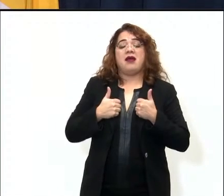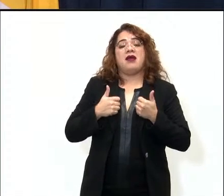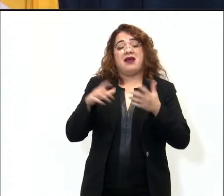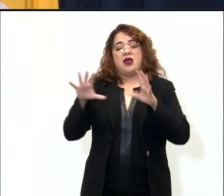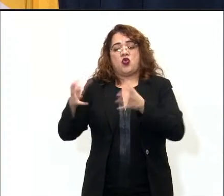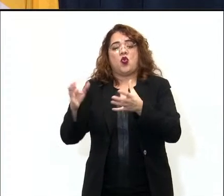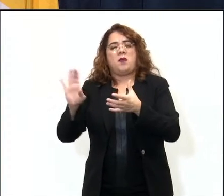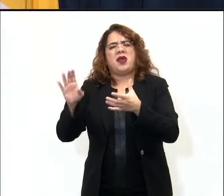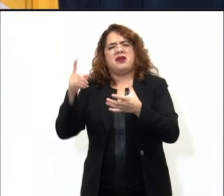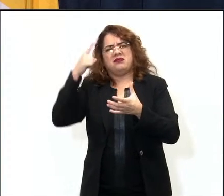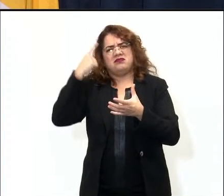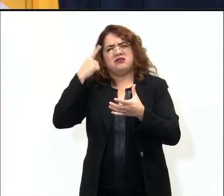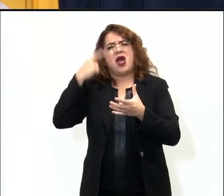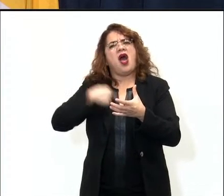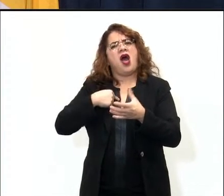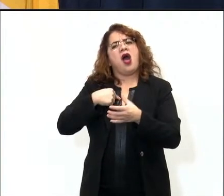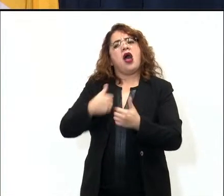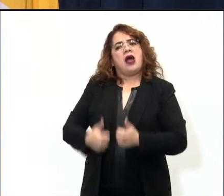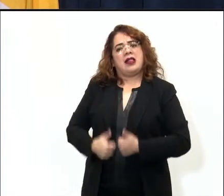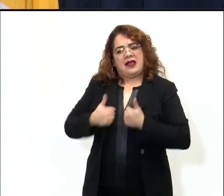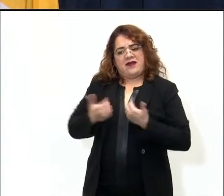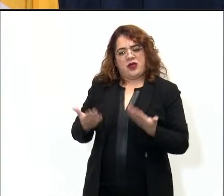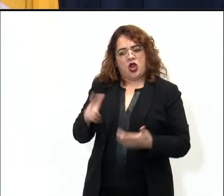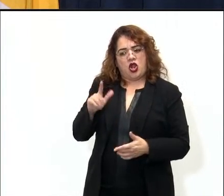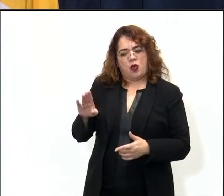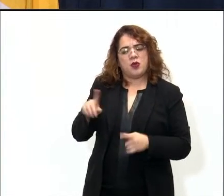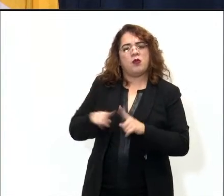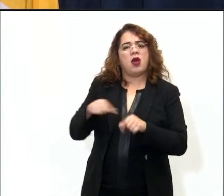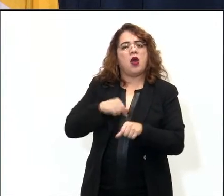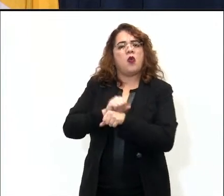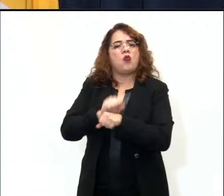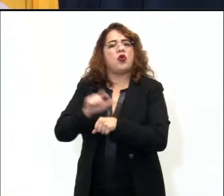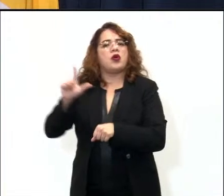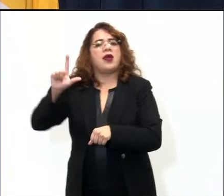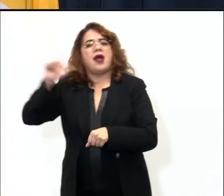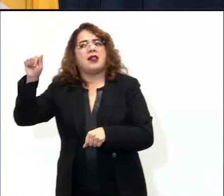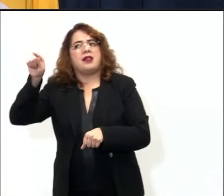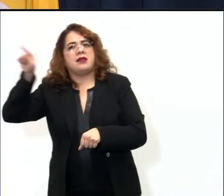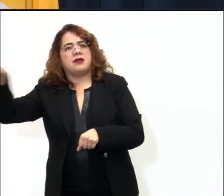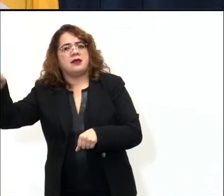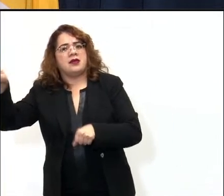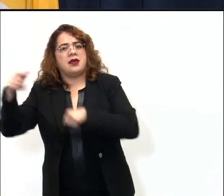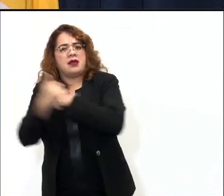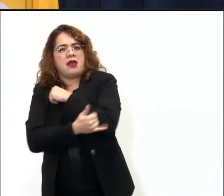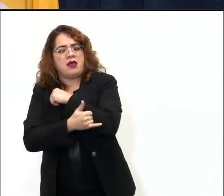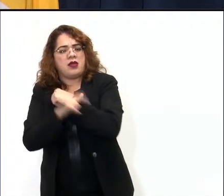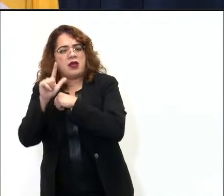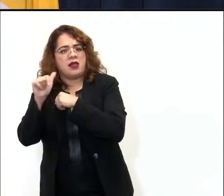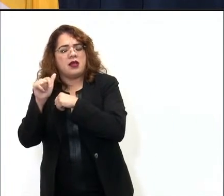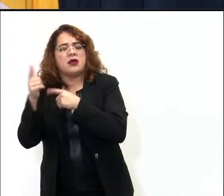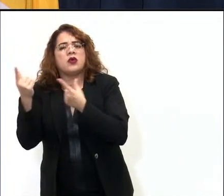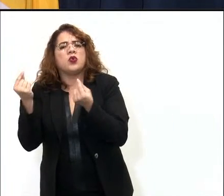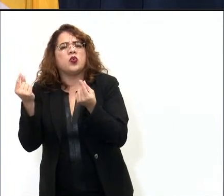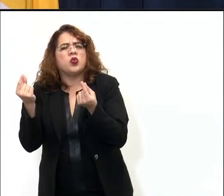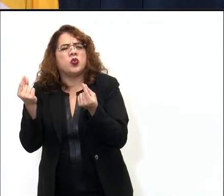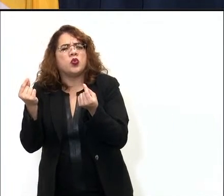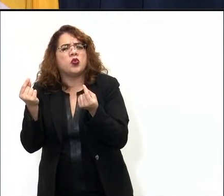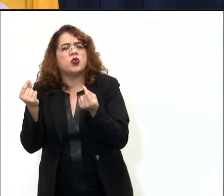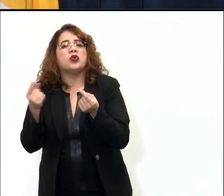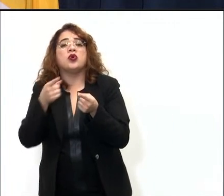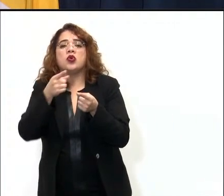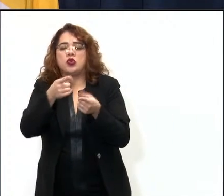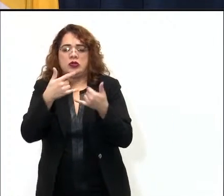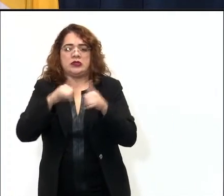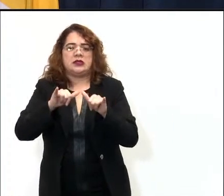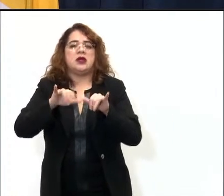o trabaja para un colegio fuera de la ciudad, puede contactarnos para ver si puede recibir esa vacuna bajo el